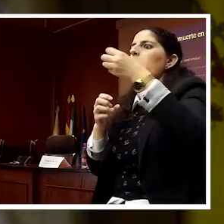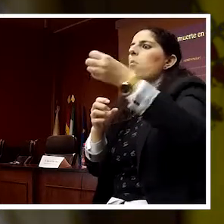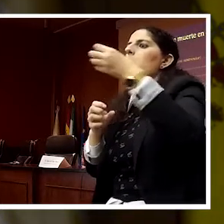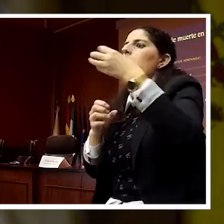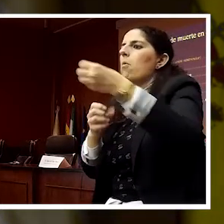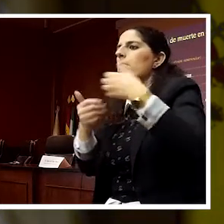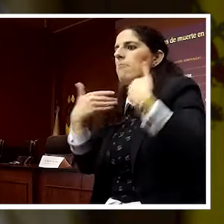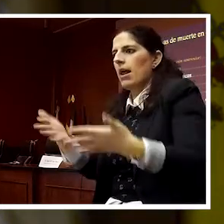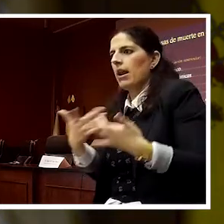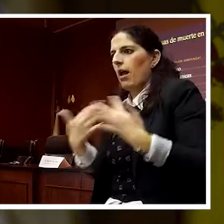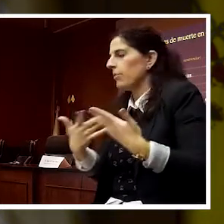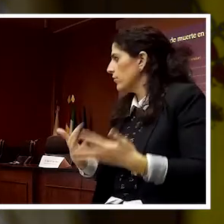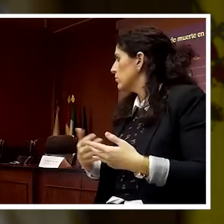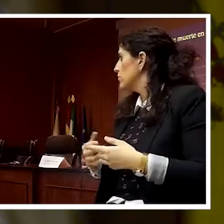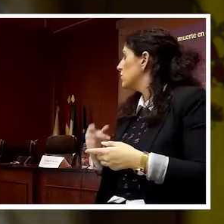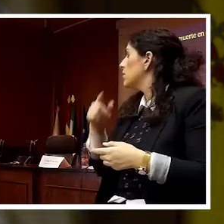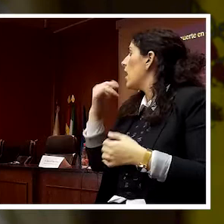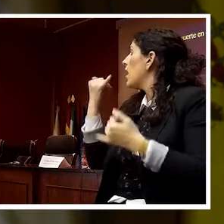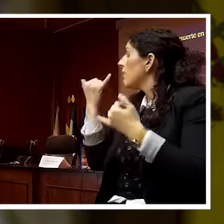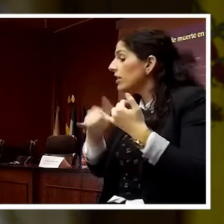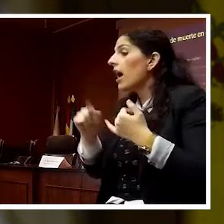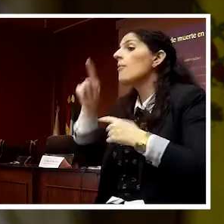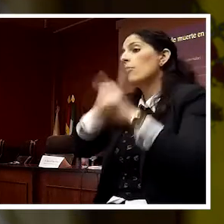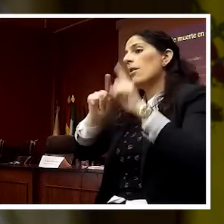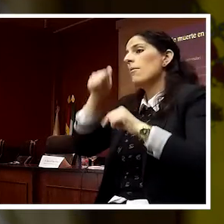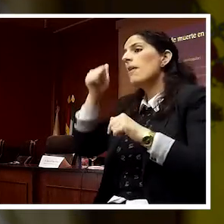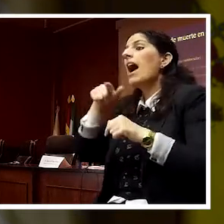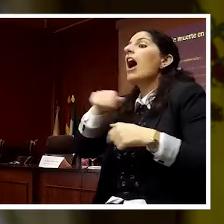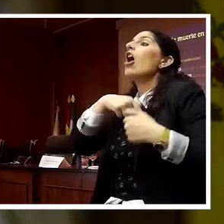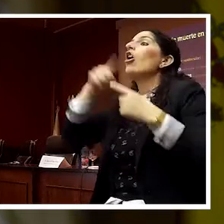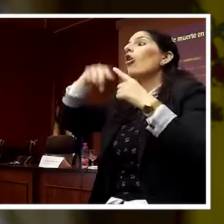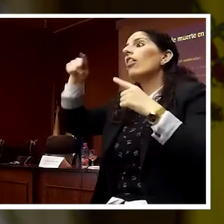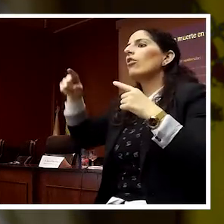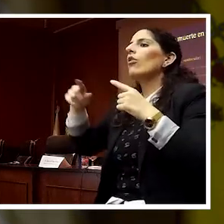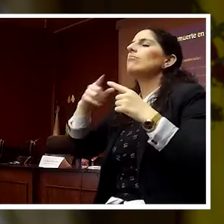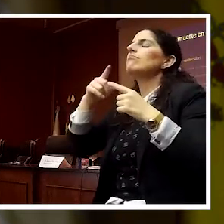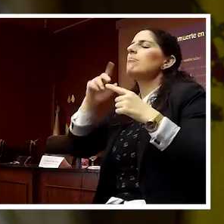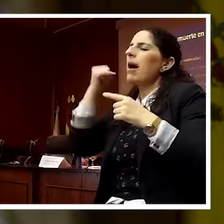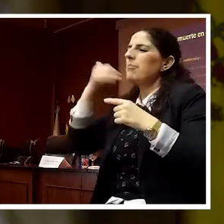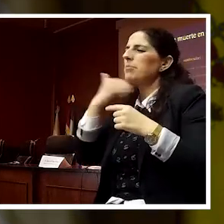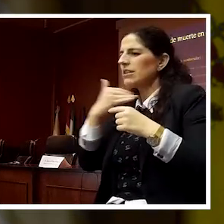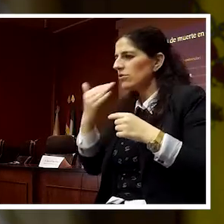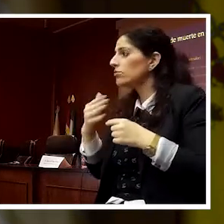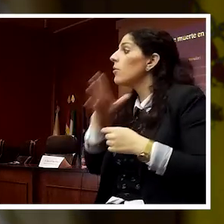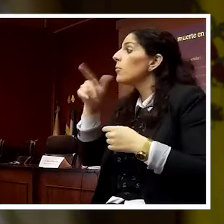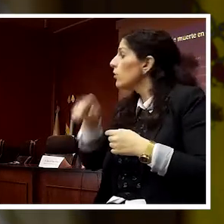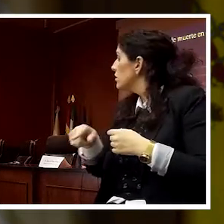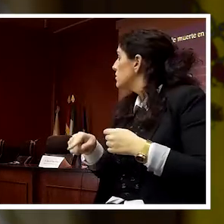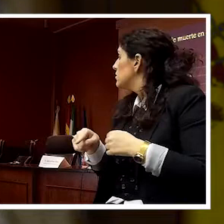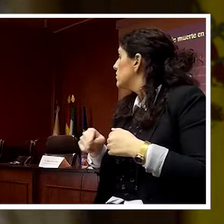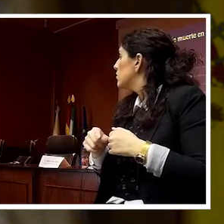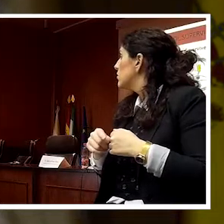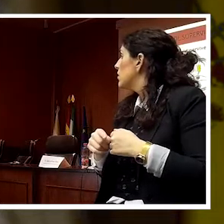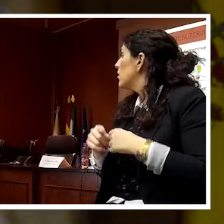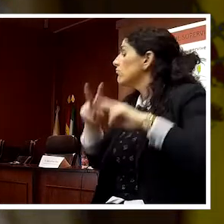una propensión extrema a que aparezcan arritmias malignas. Y es por esto por lo que